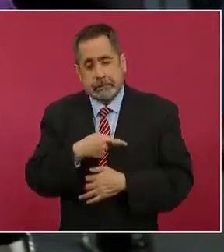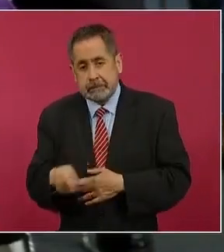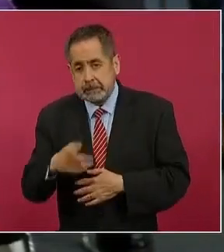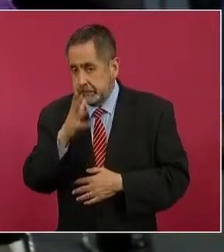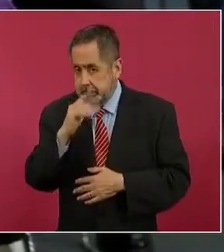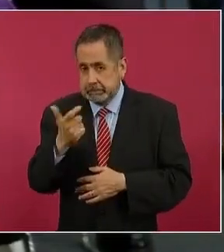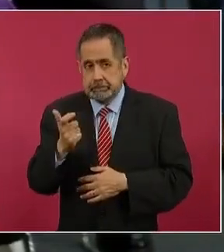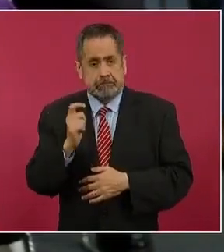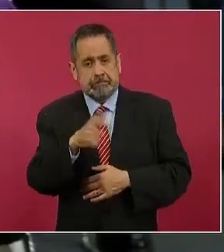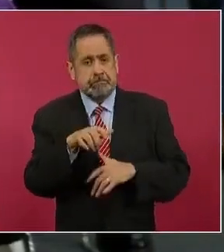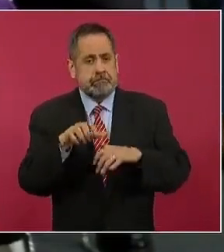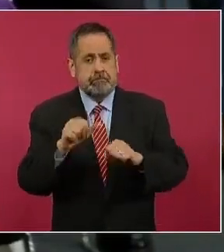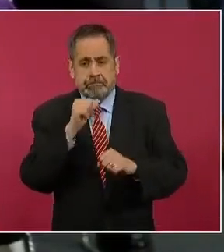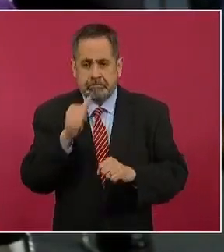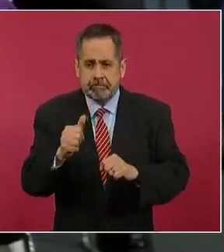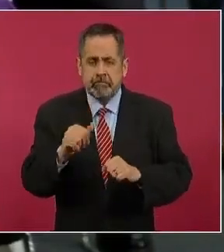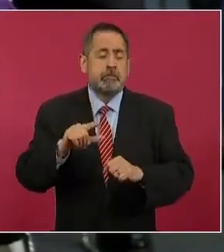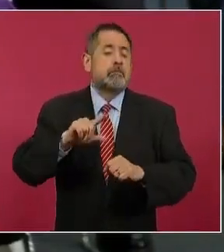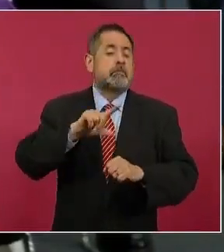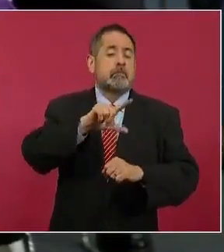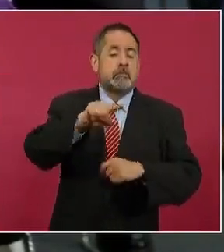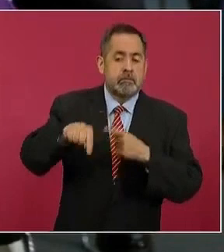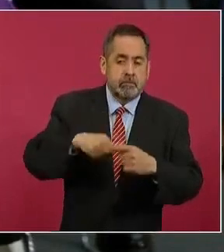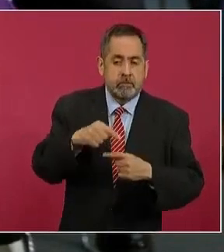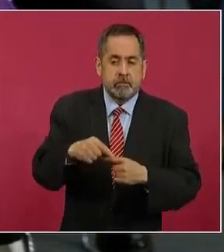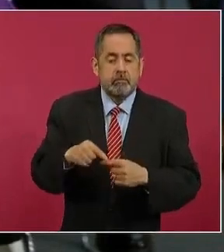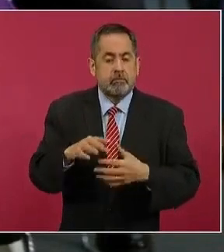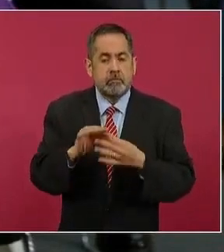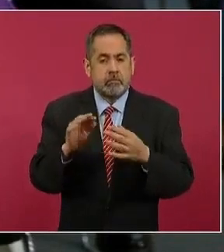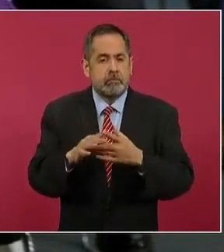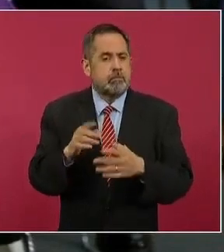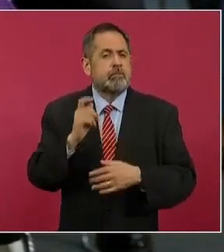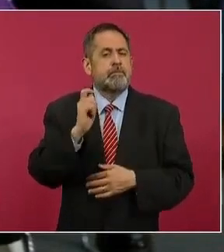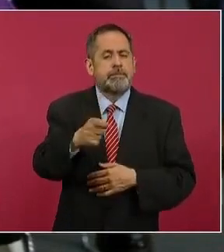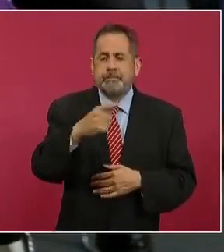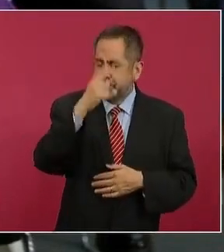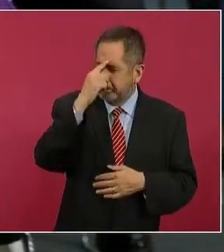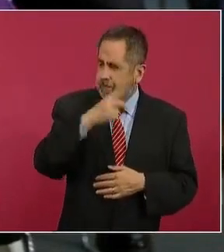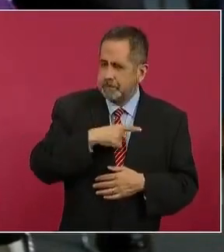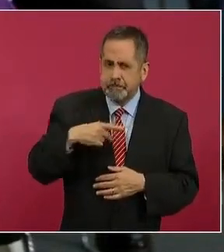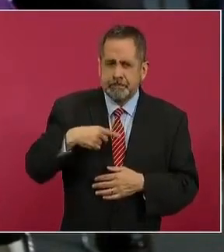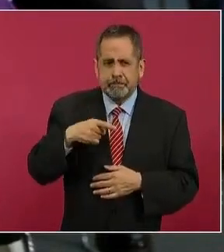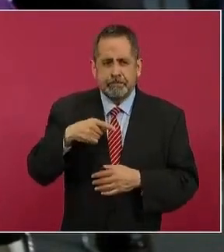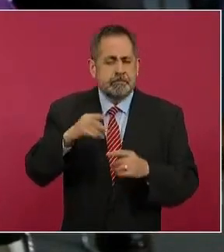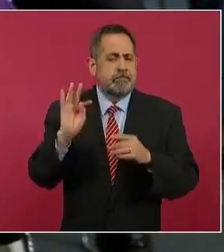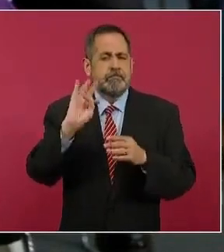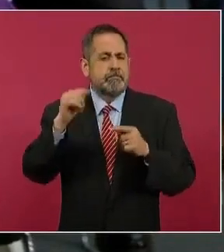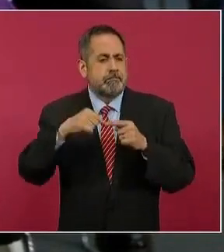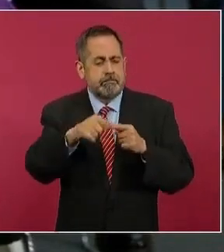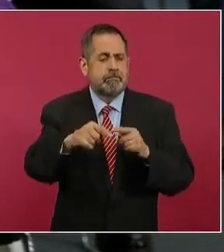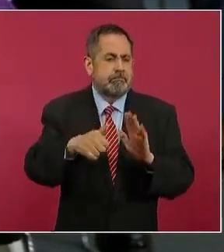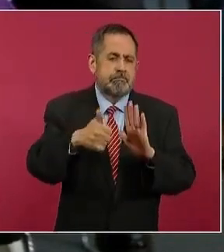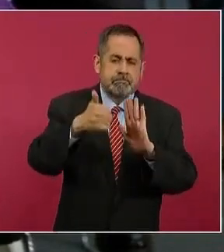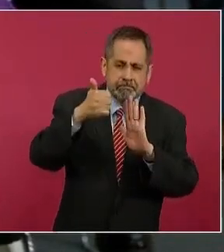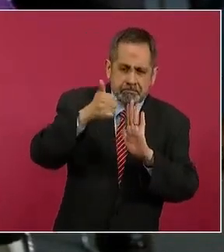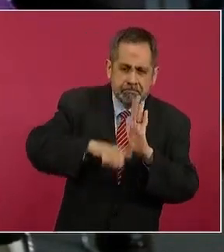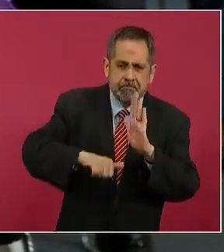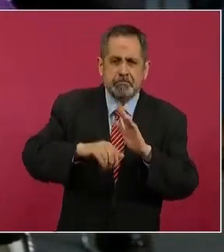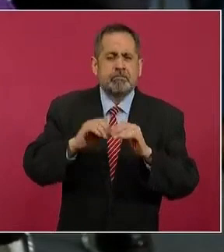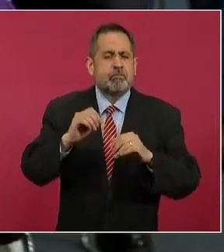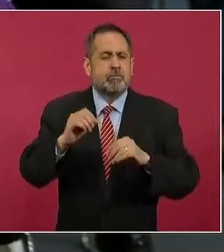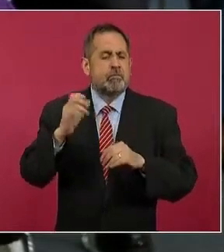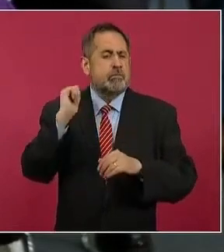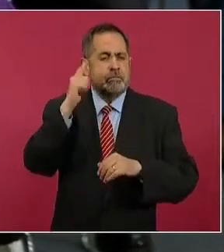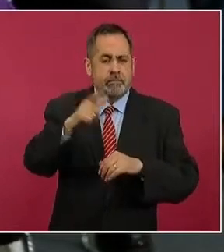siquiera podía pagar eso. Pero luego venías y tenías que hacerte una cirugía, una prótesis,